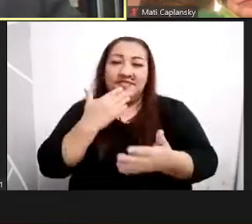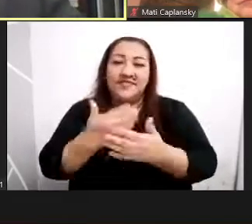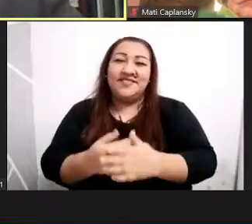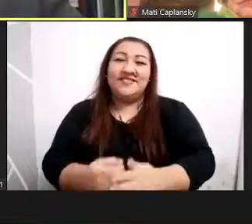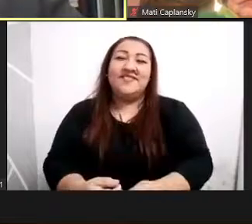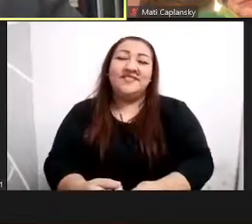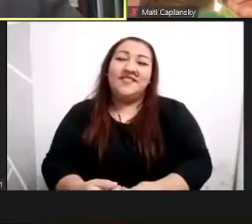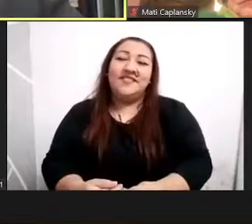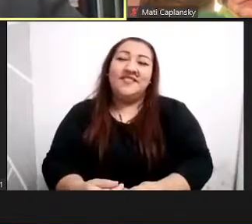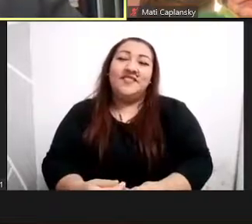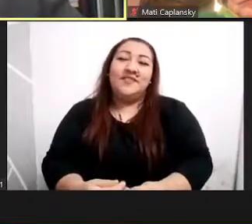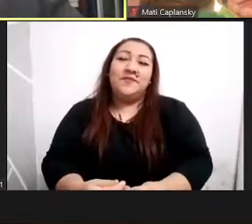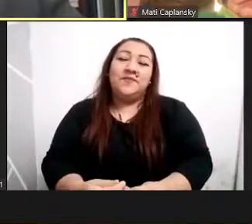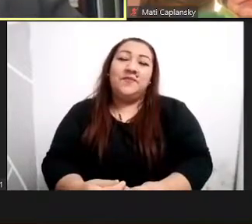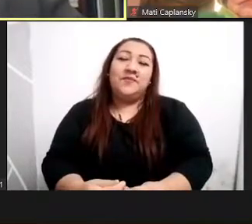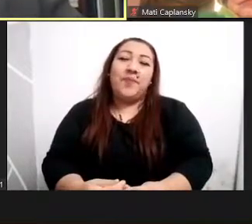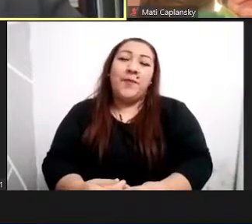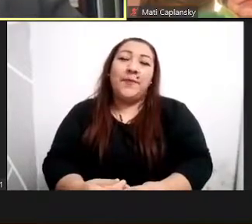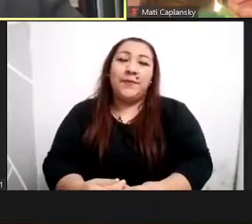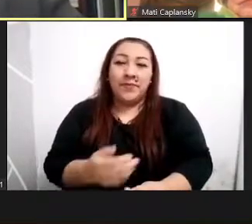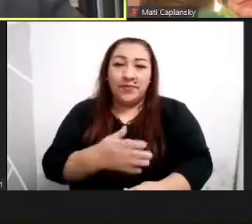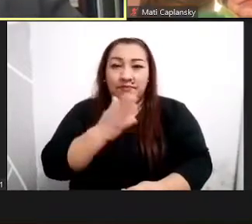las reflexiones de Guillermo Escobar.